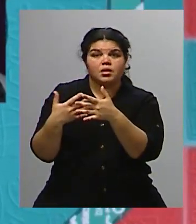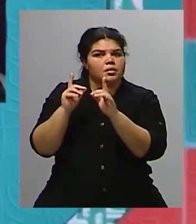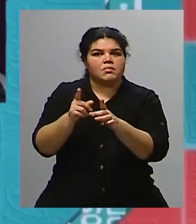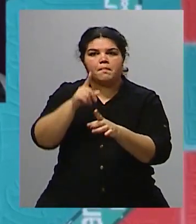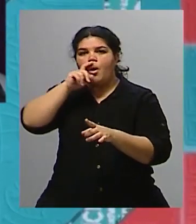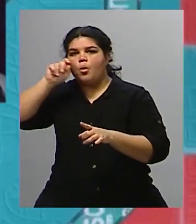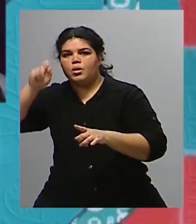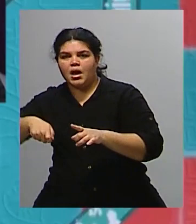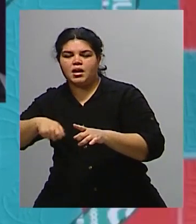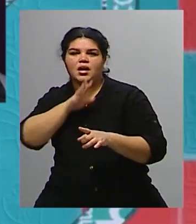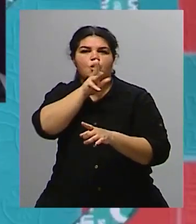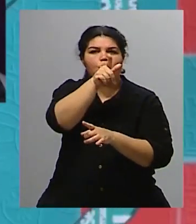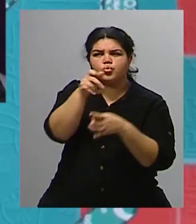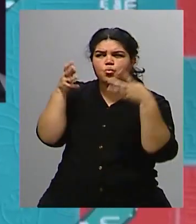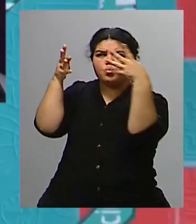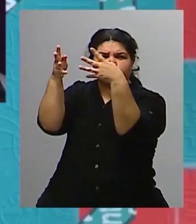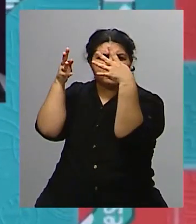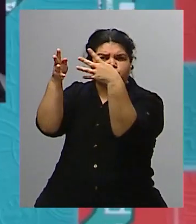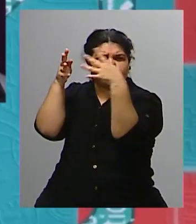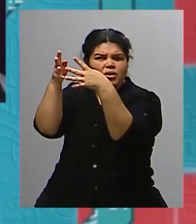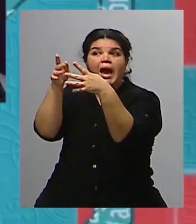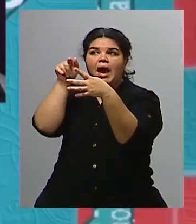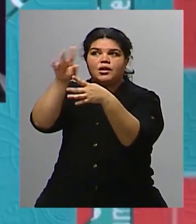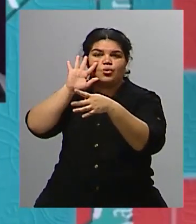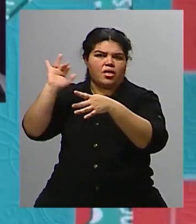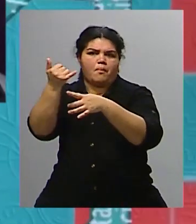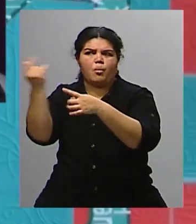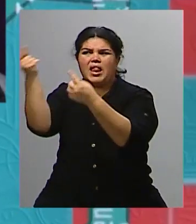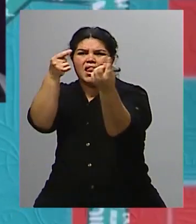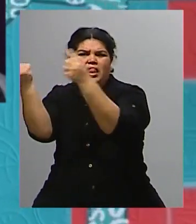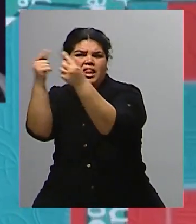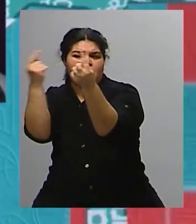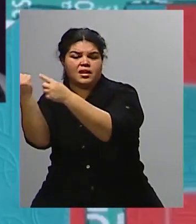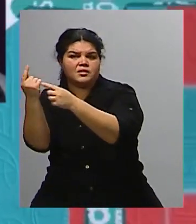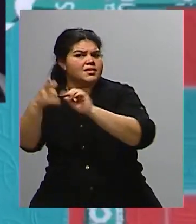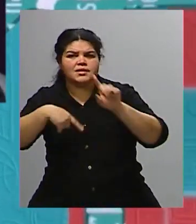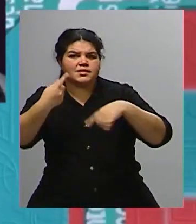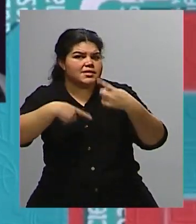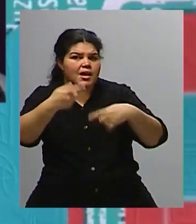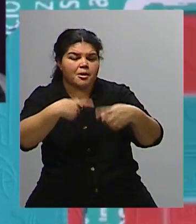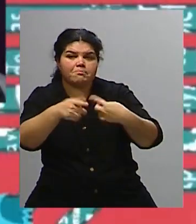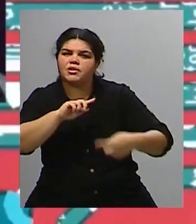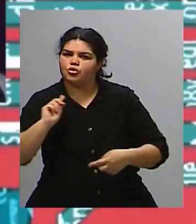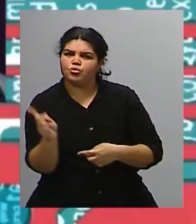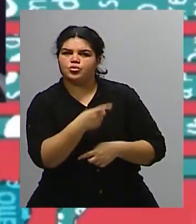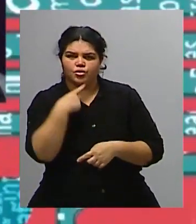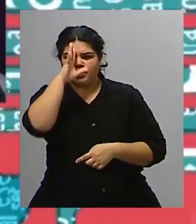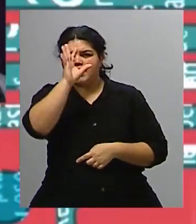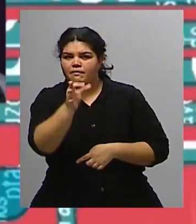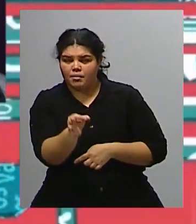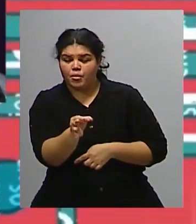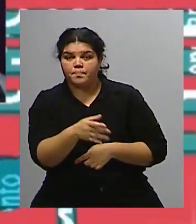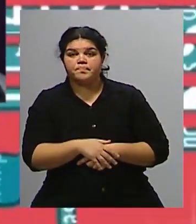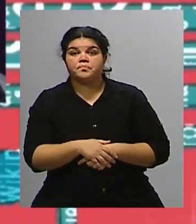Ucrania y Rusia, Rusia y Ucrania. Digo, las señales de alarmas están constantemente relacionadas con este tema, pero digo, frente